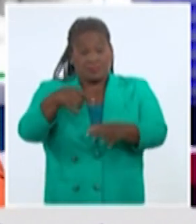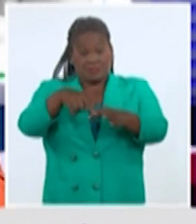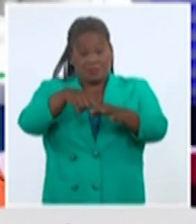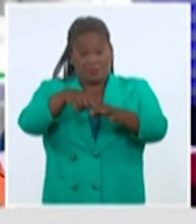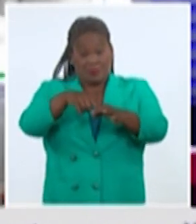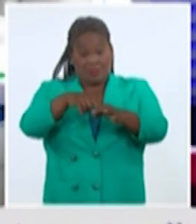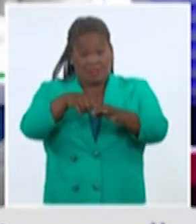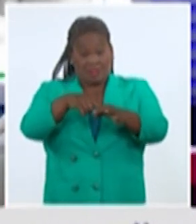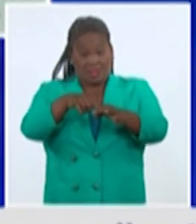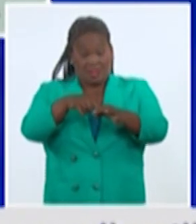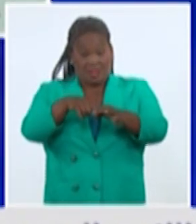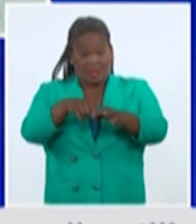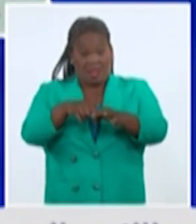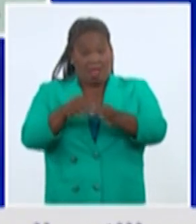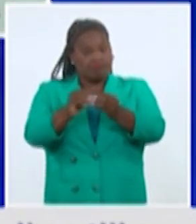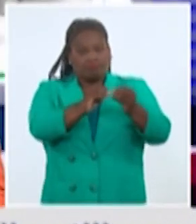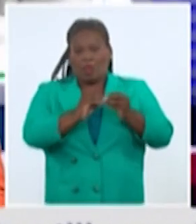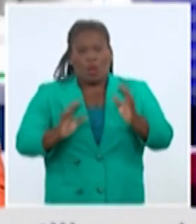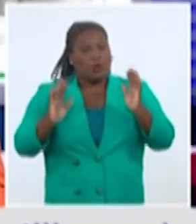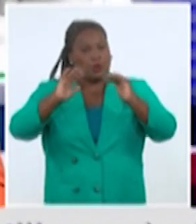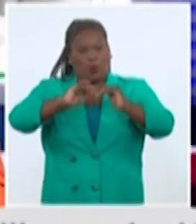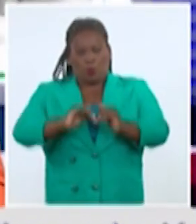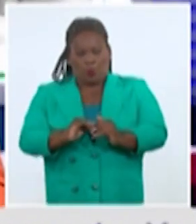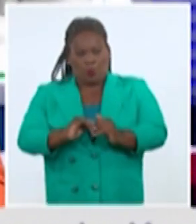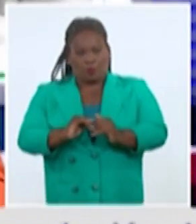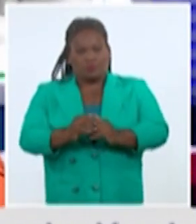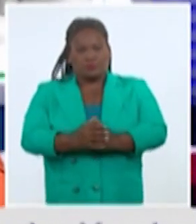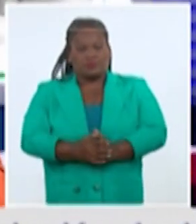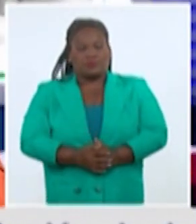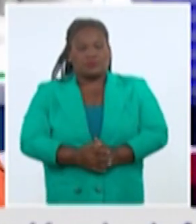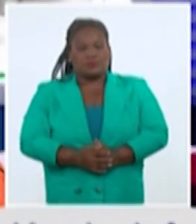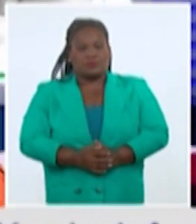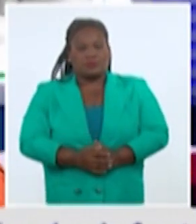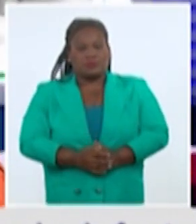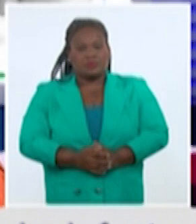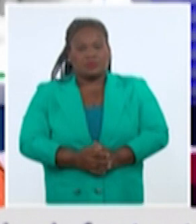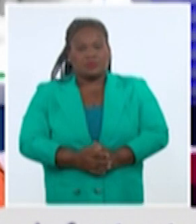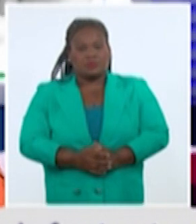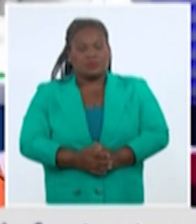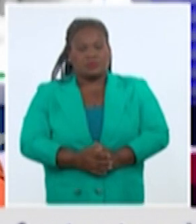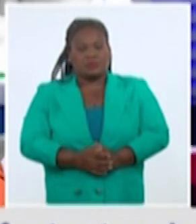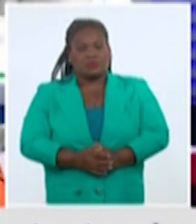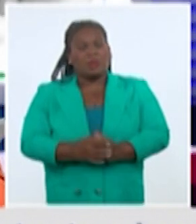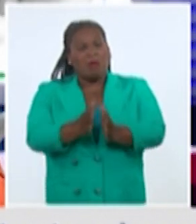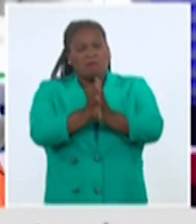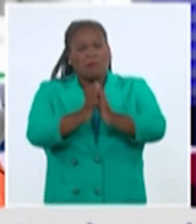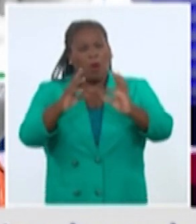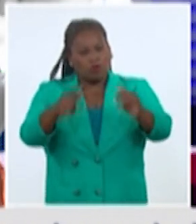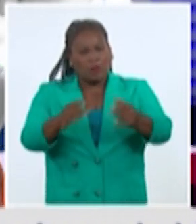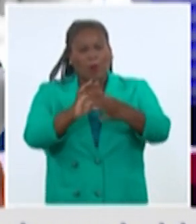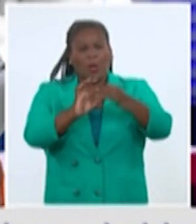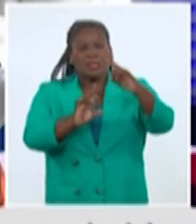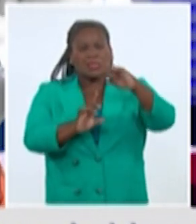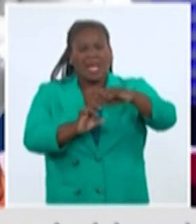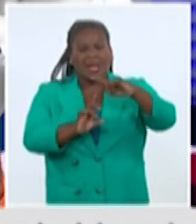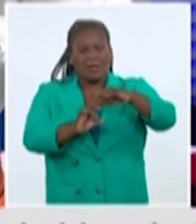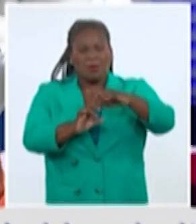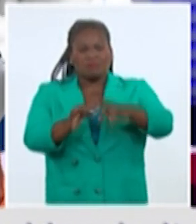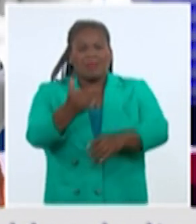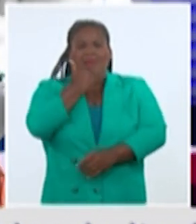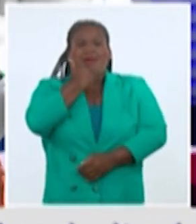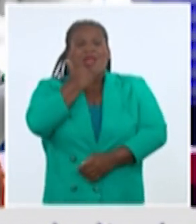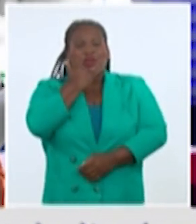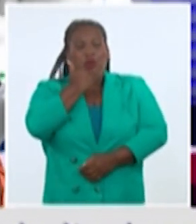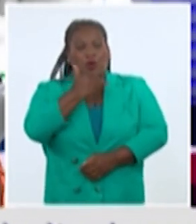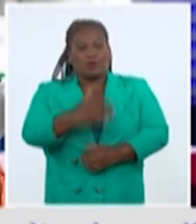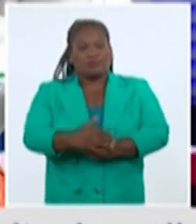Juventud sin transmisión autóctona de COVID-19 en esta jornada. Permítame de nuevo Guantánamo, si puede ser posible,